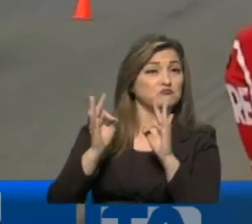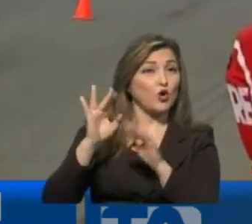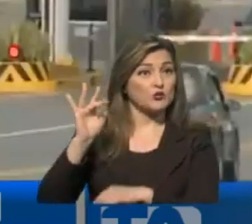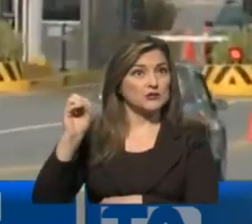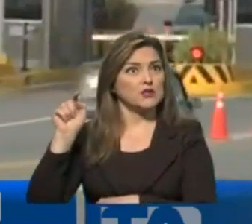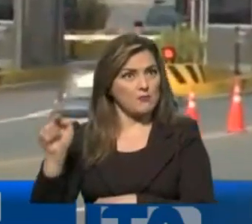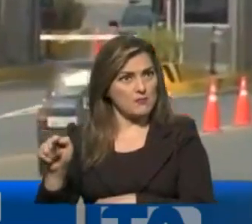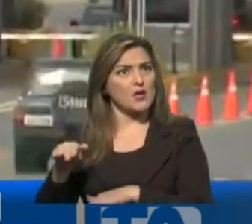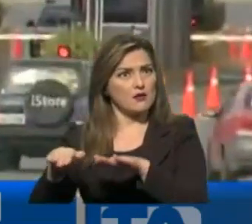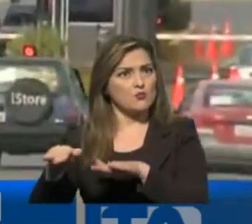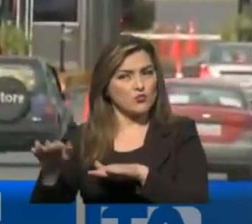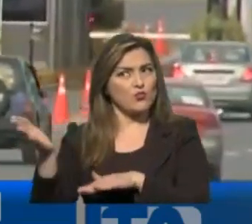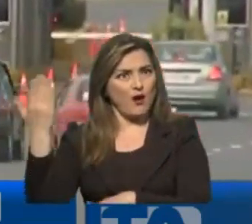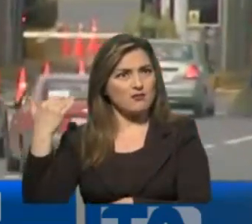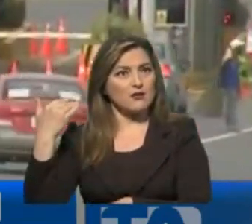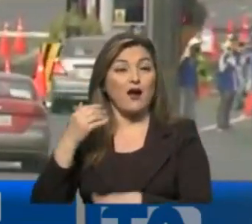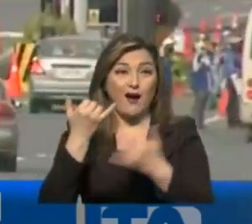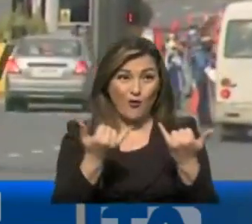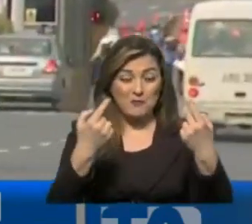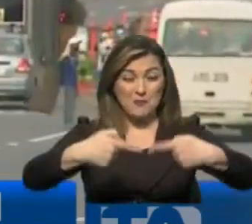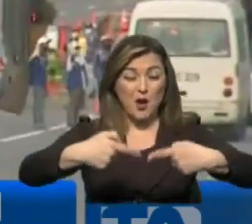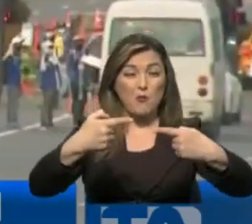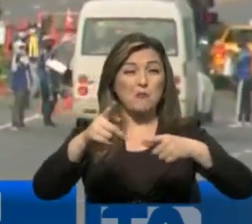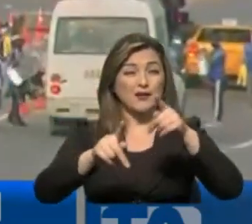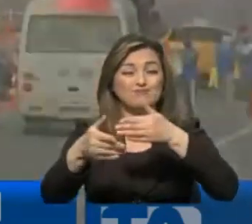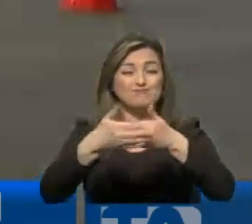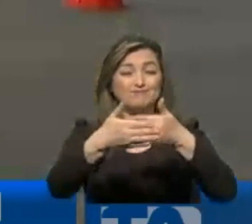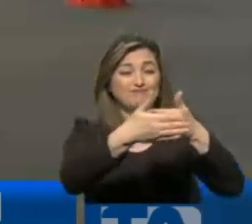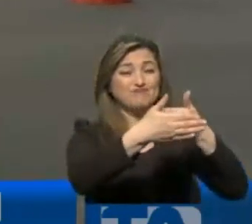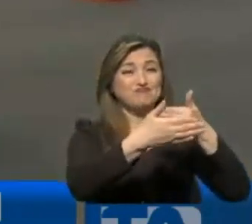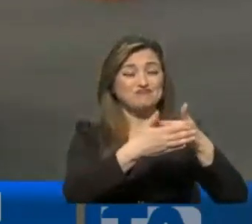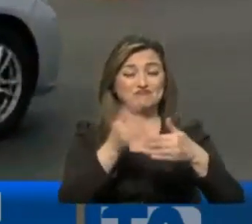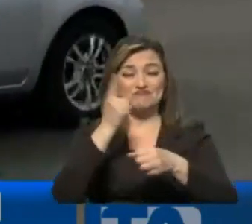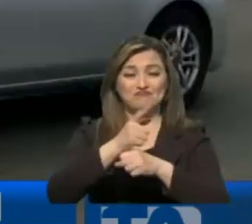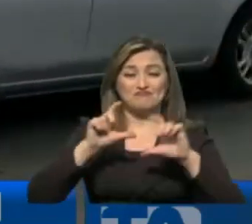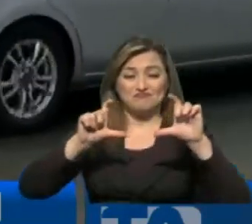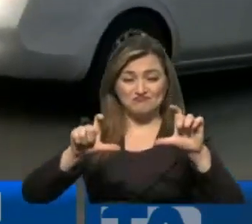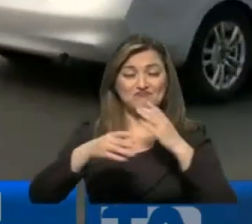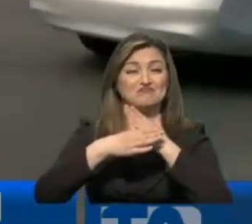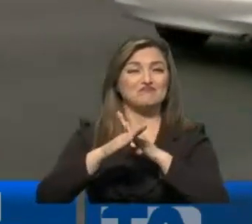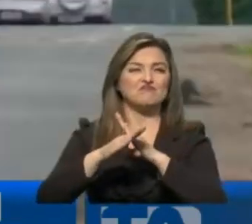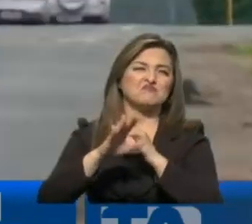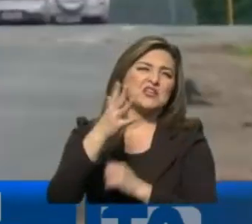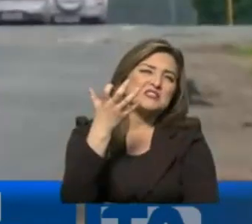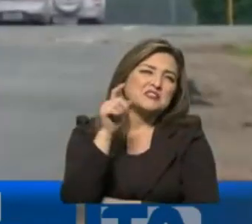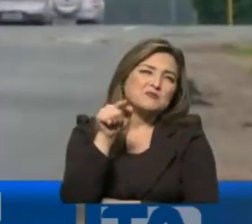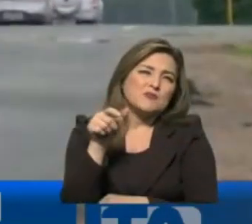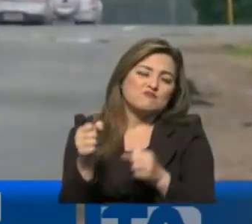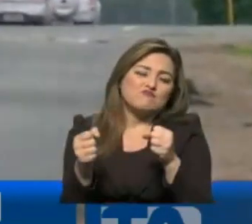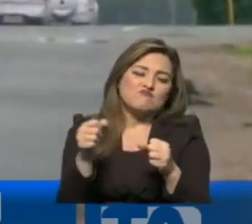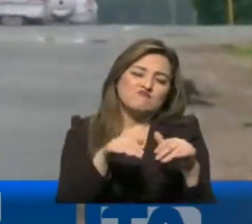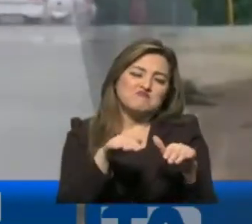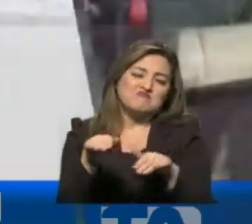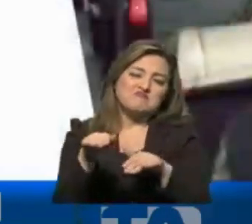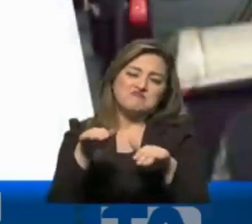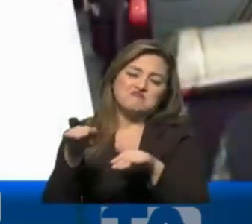80.000 vehículos cruzaron el peaje de Chongón, pero esta vez con las playas cerradas y las restricciones por placas, apenas 15.000 vehículos